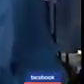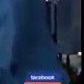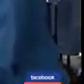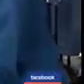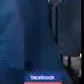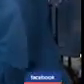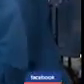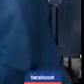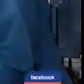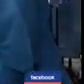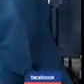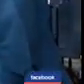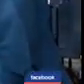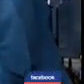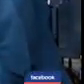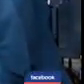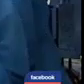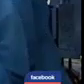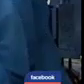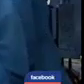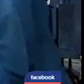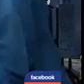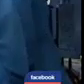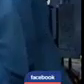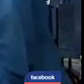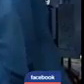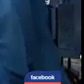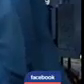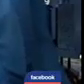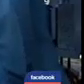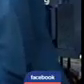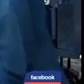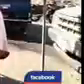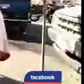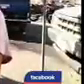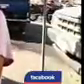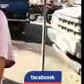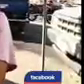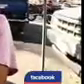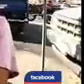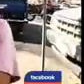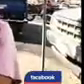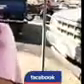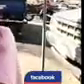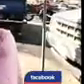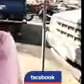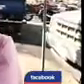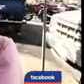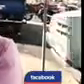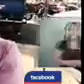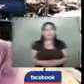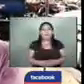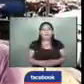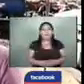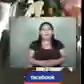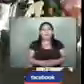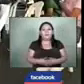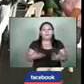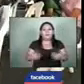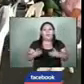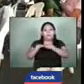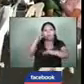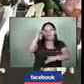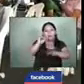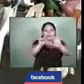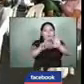donde la población fue atendida por el personal del Ministerio de Salud. Sin realizar una cita previa, se aplicó la primera y segunda dosis a mayores de seis